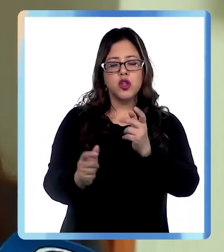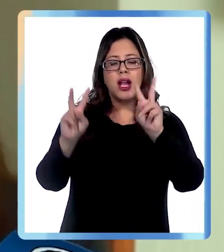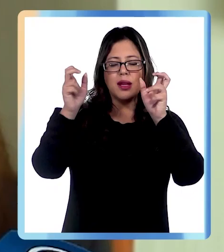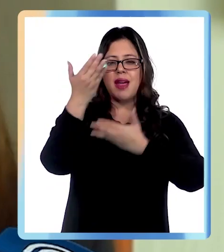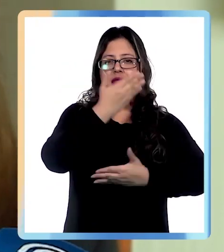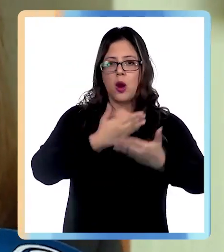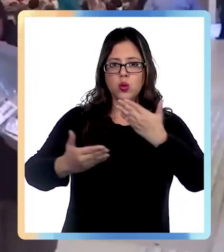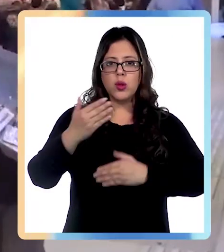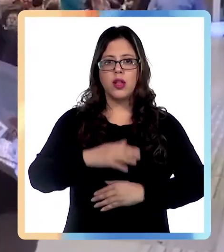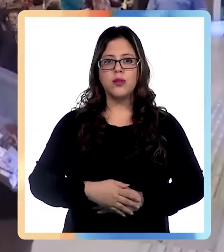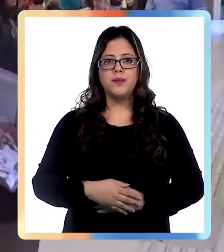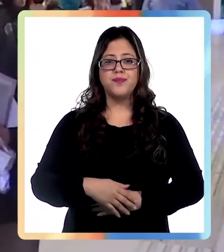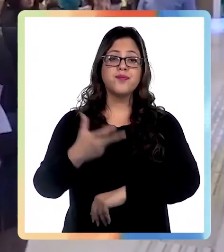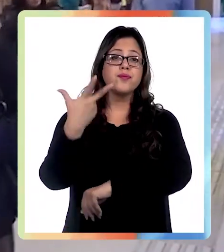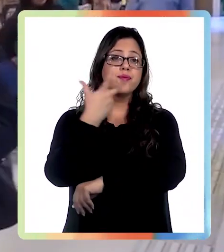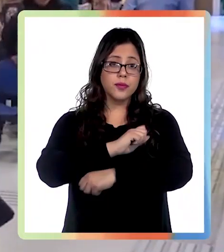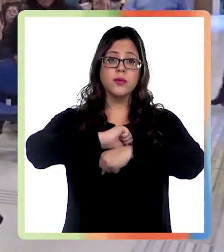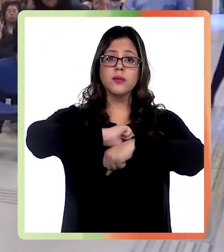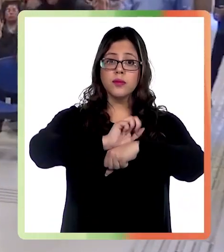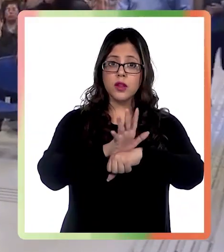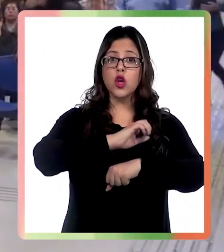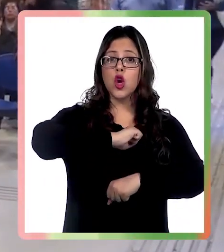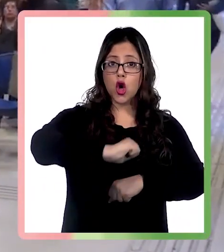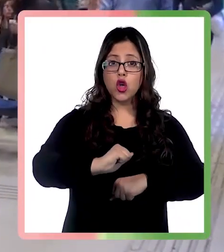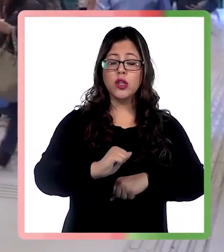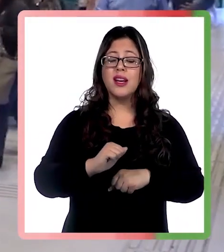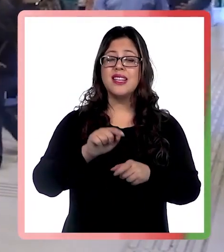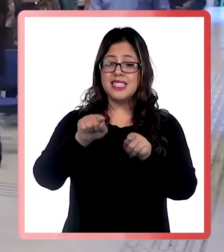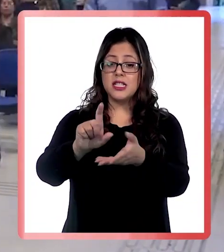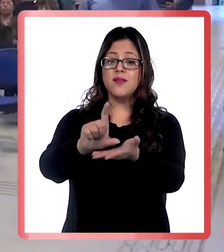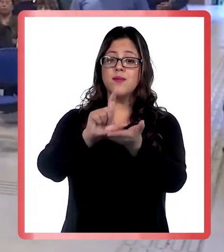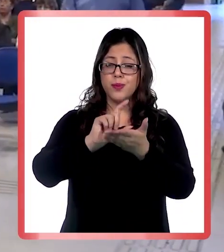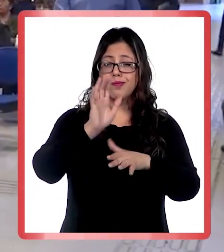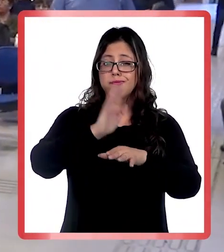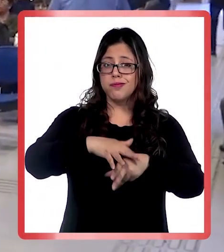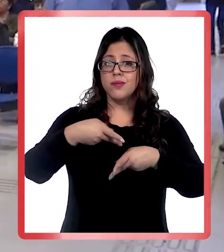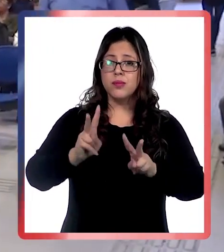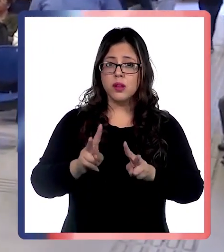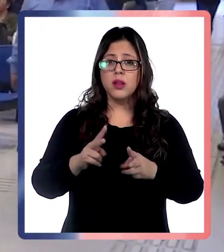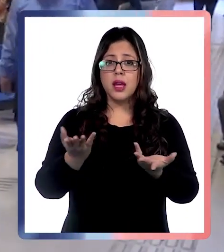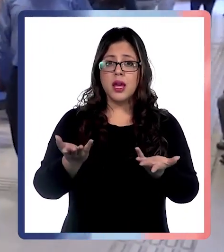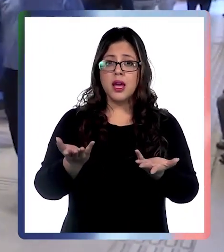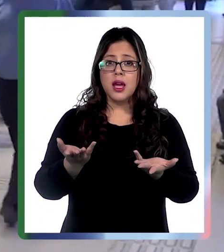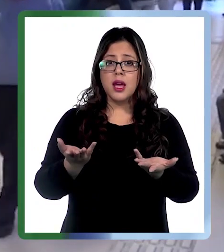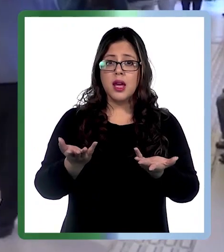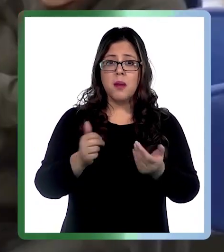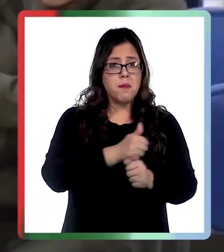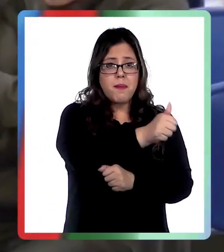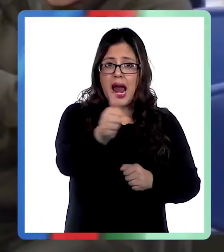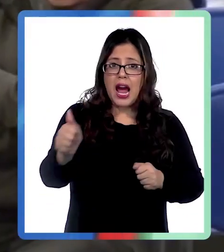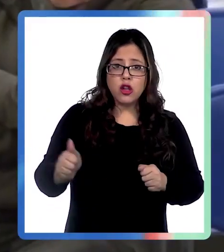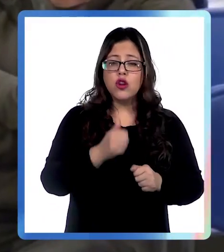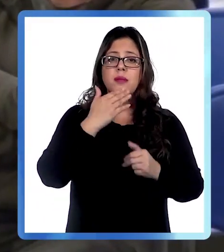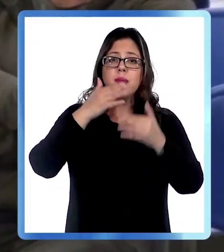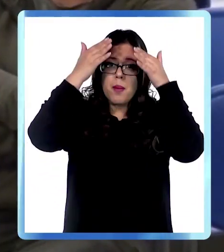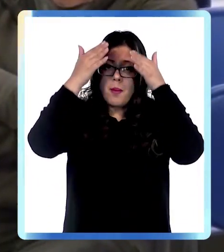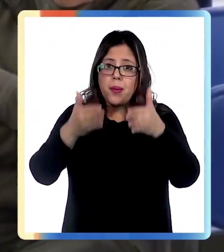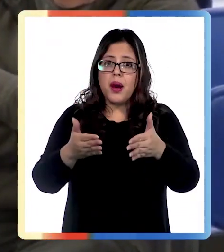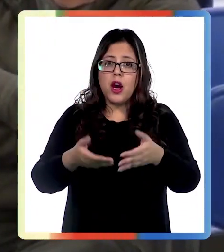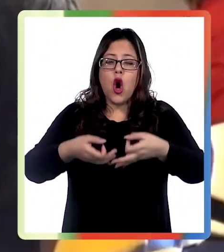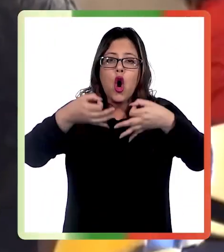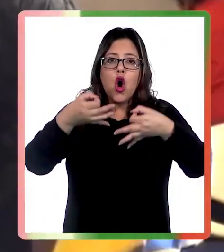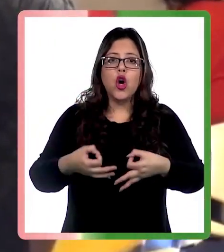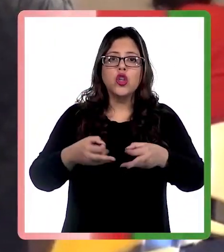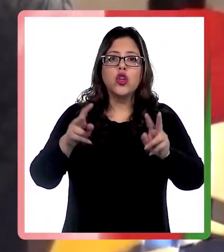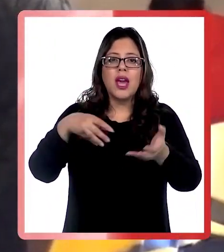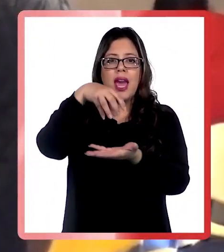población el autocuidado invo a vacunarse contra el covid-19 vacuna que sigue disponible de manera universal y enfatizó en el